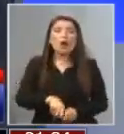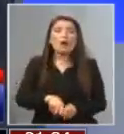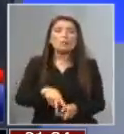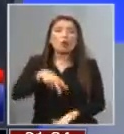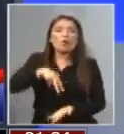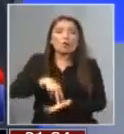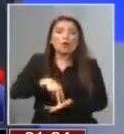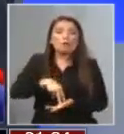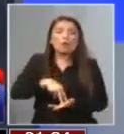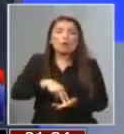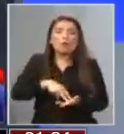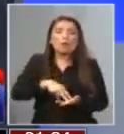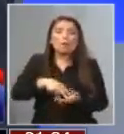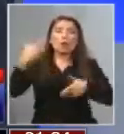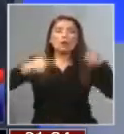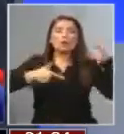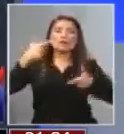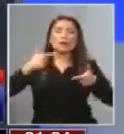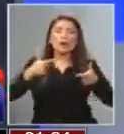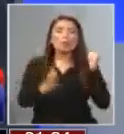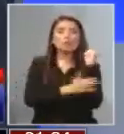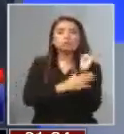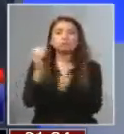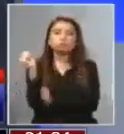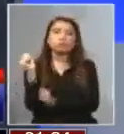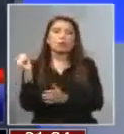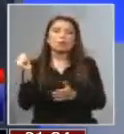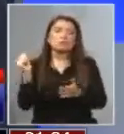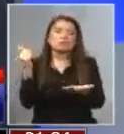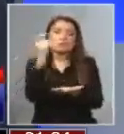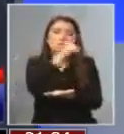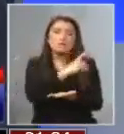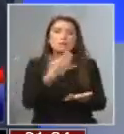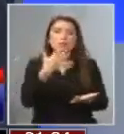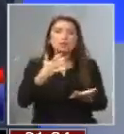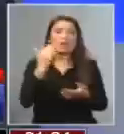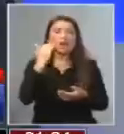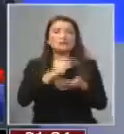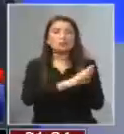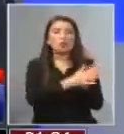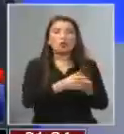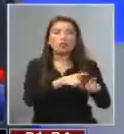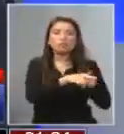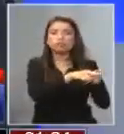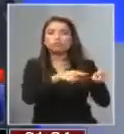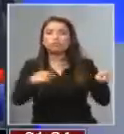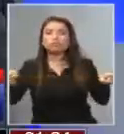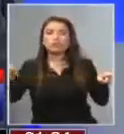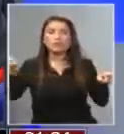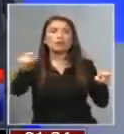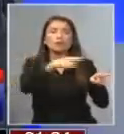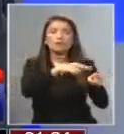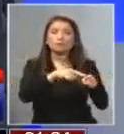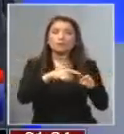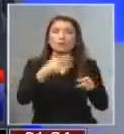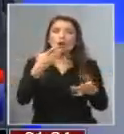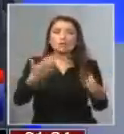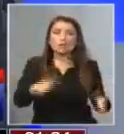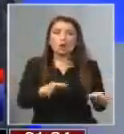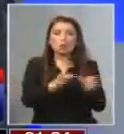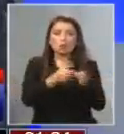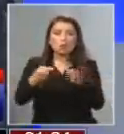con partidos, porque las cosas son normalmente transversales. ¿Y eso qué muestra? Muestra que ya hoy día los partidos no son asociaciones de ciudadanos unificados por un